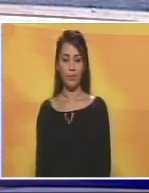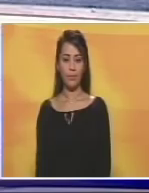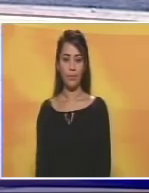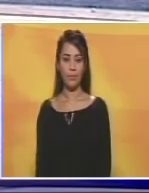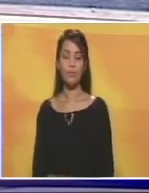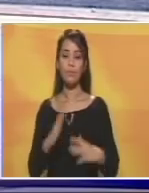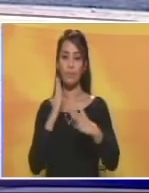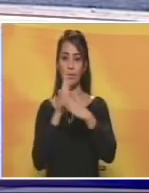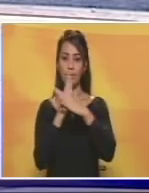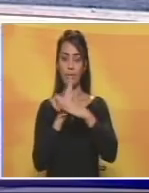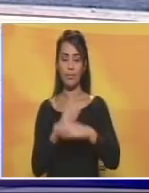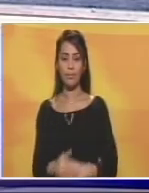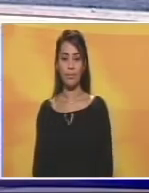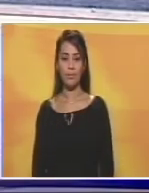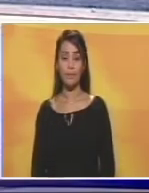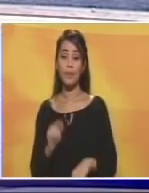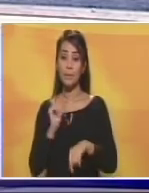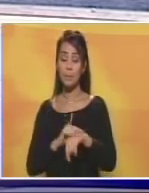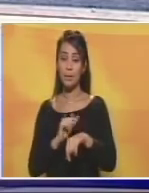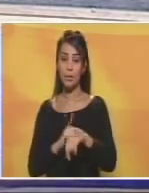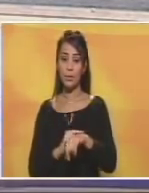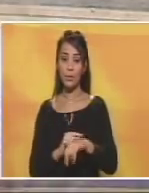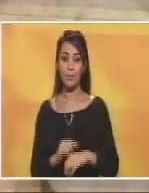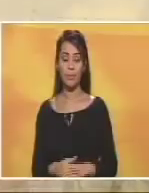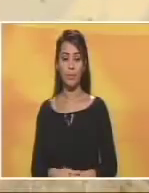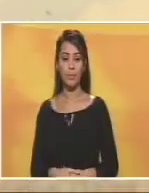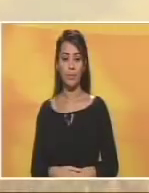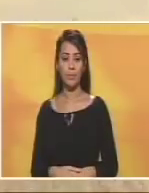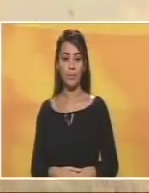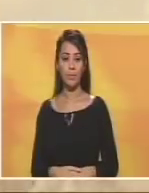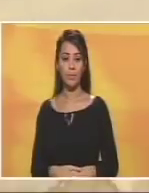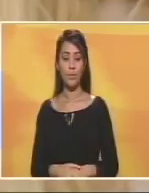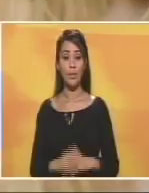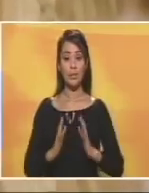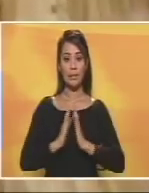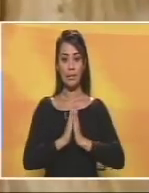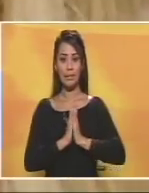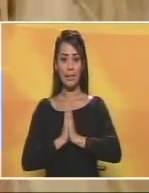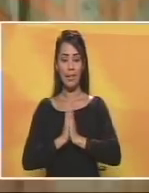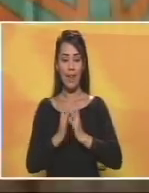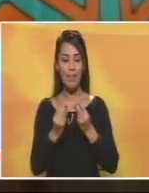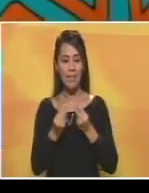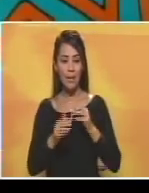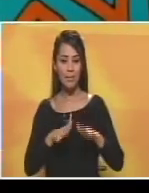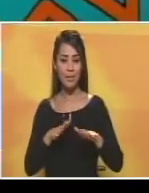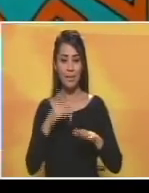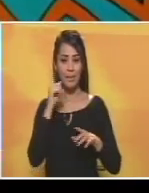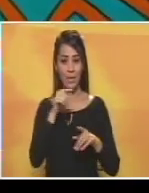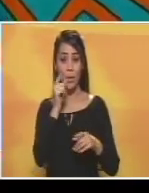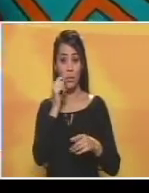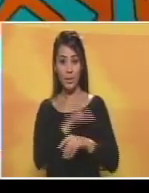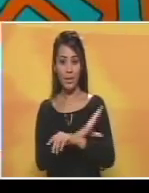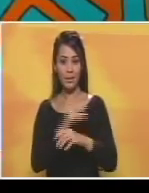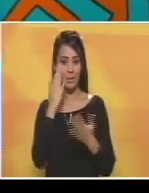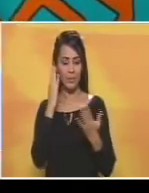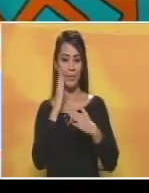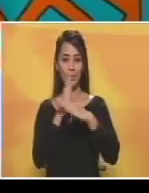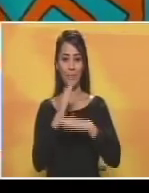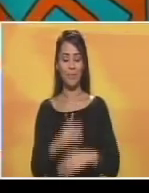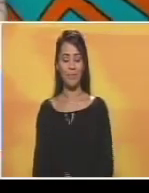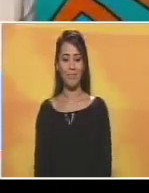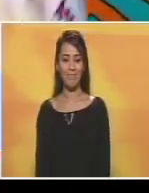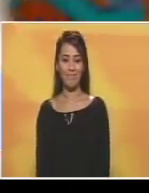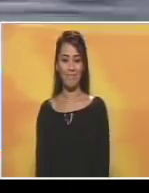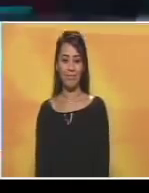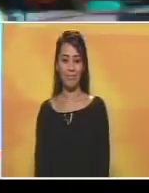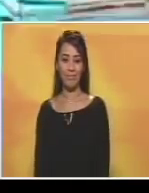Momento de hacer una nueva pausa. En minutos. Desplazado. Despacito fue superado por Shakira y J Balvin. Los detalles con Cariel